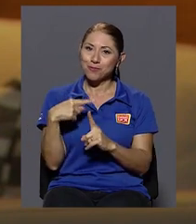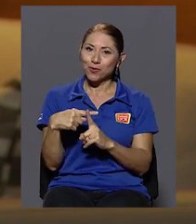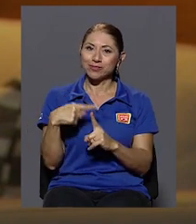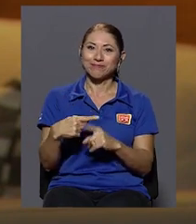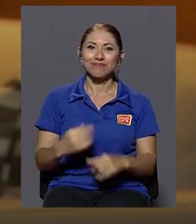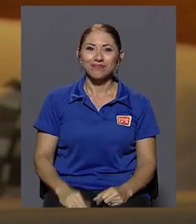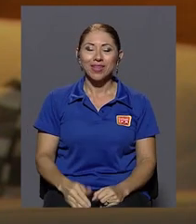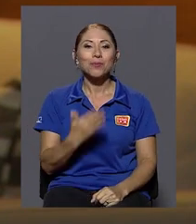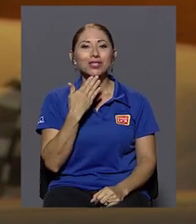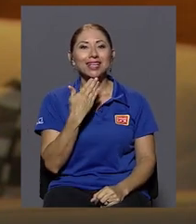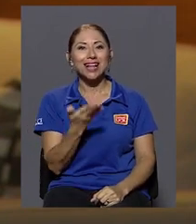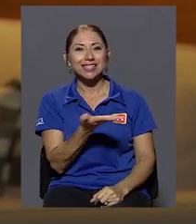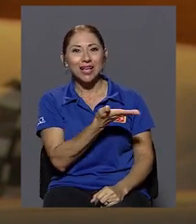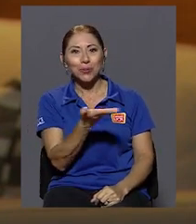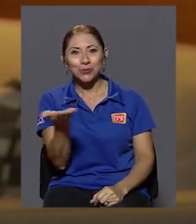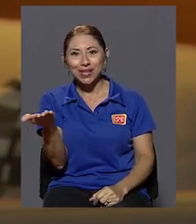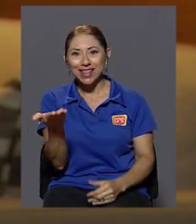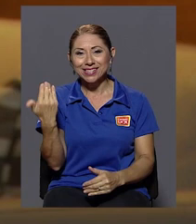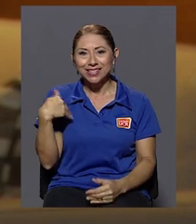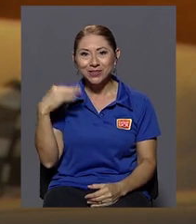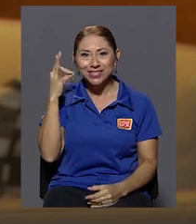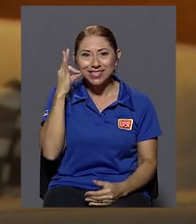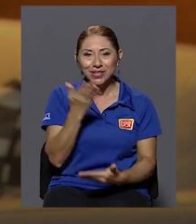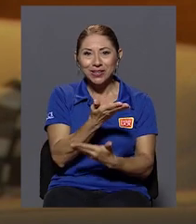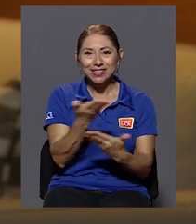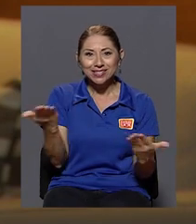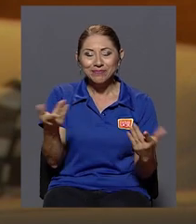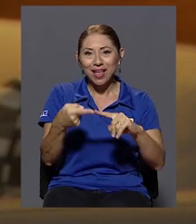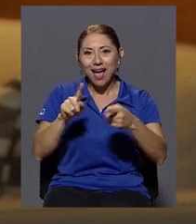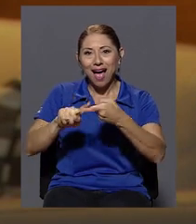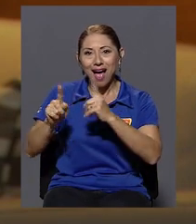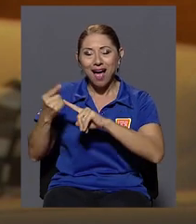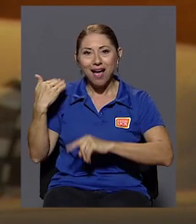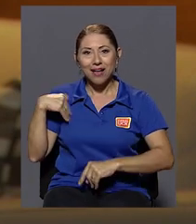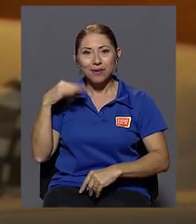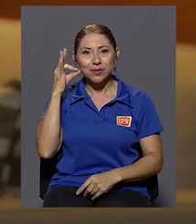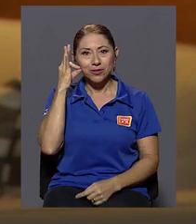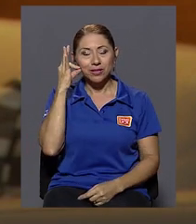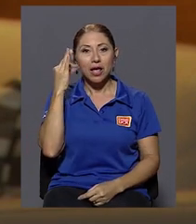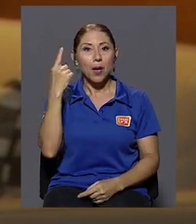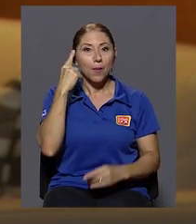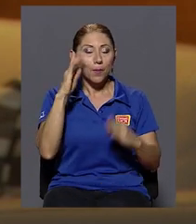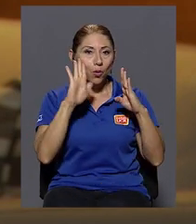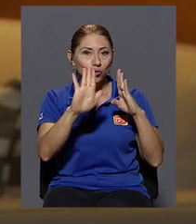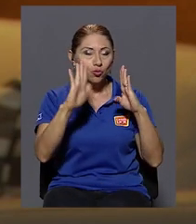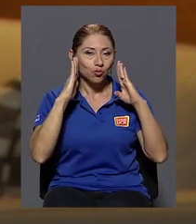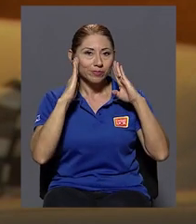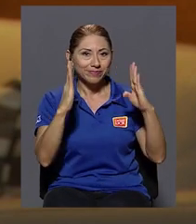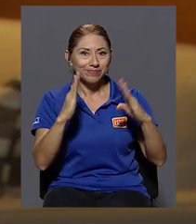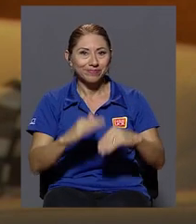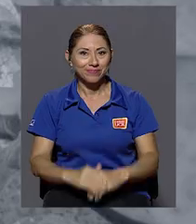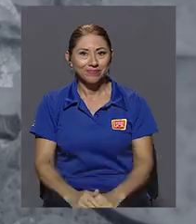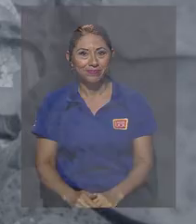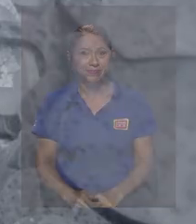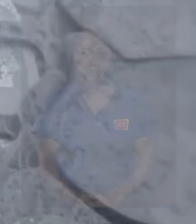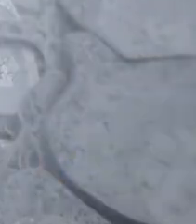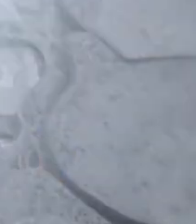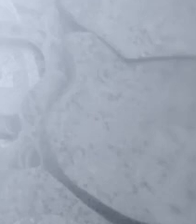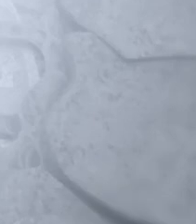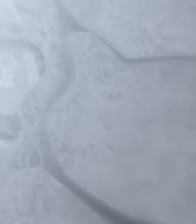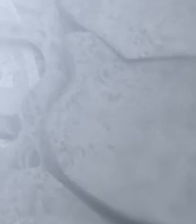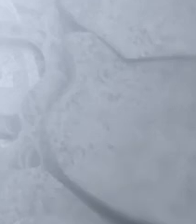esperanzas. Muchas gracias a ustedes, señoras y señores, muy queridos amigos y amigas, por la atención que nos han brindado.